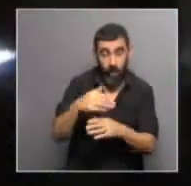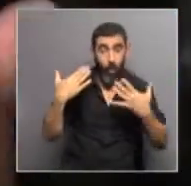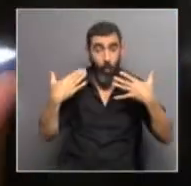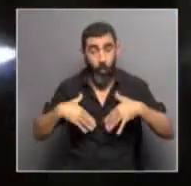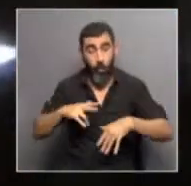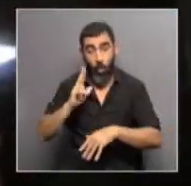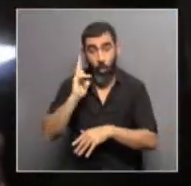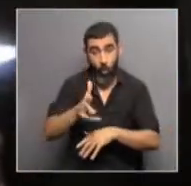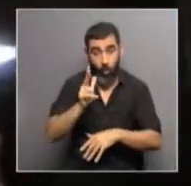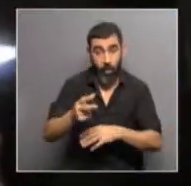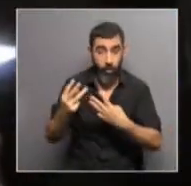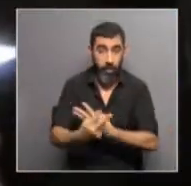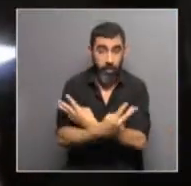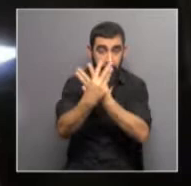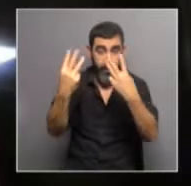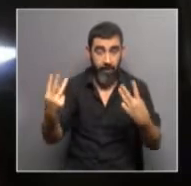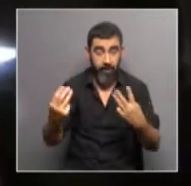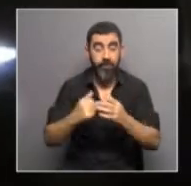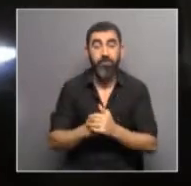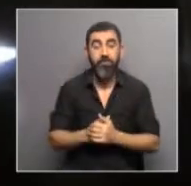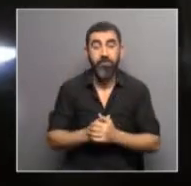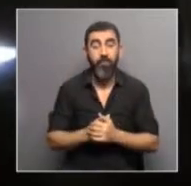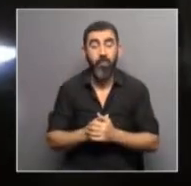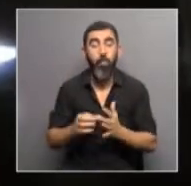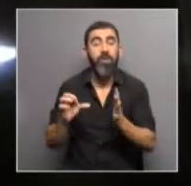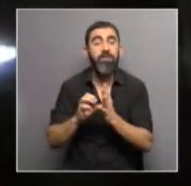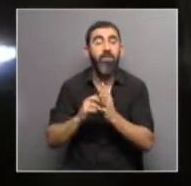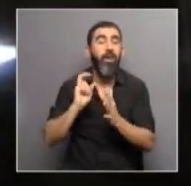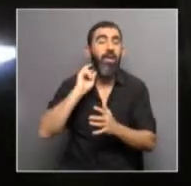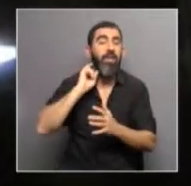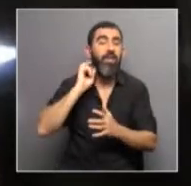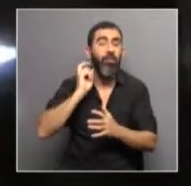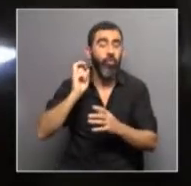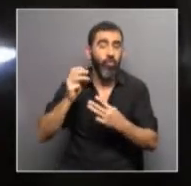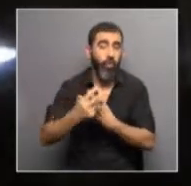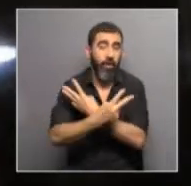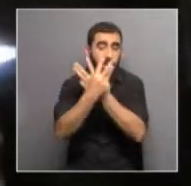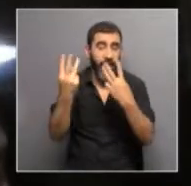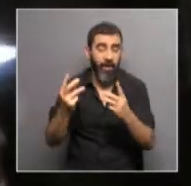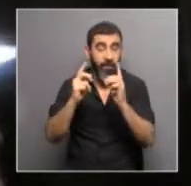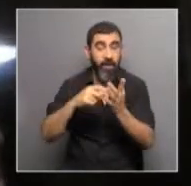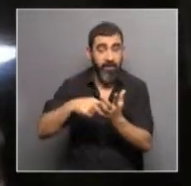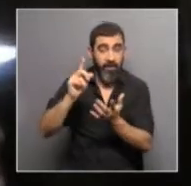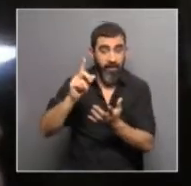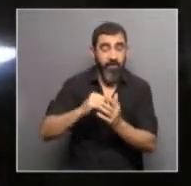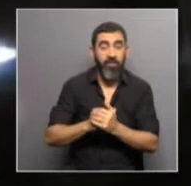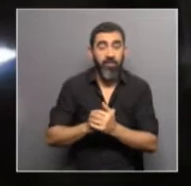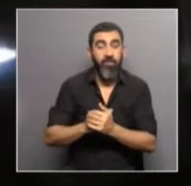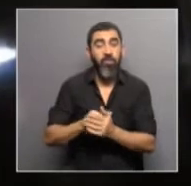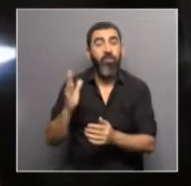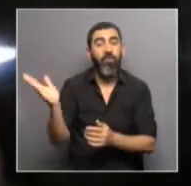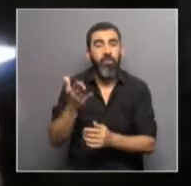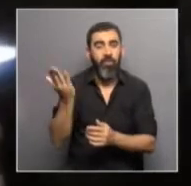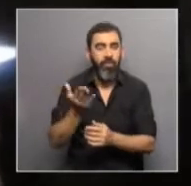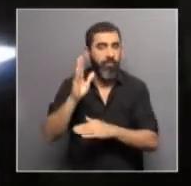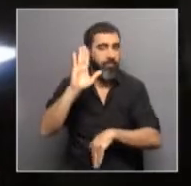a nivel del sistema nervioso entérico y sistema nervioso central es producido en